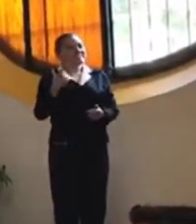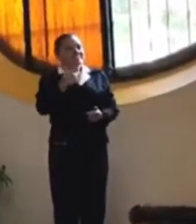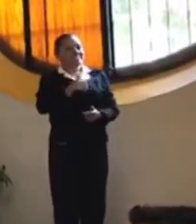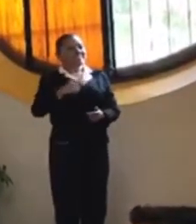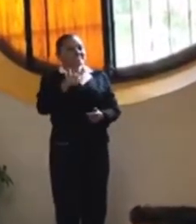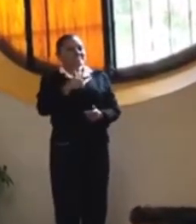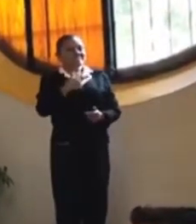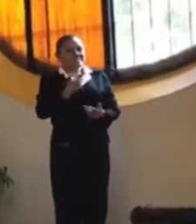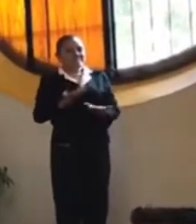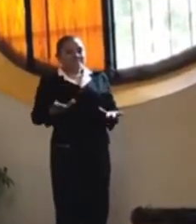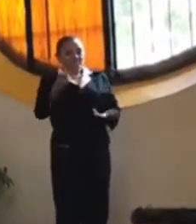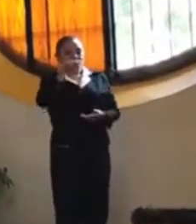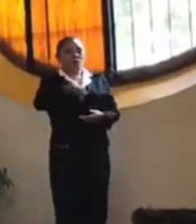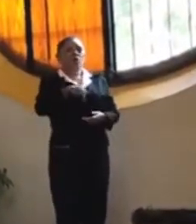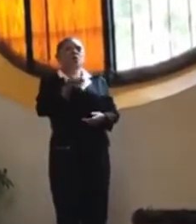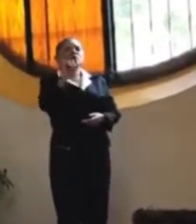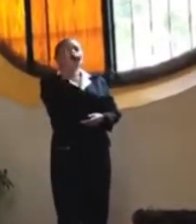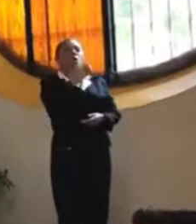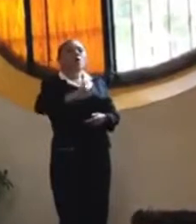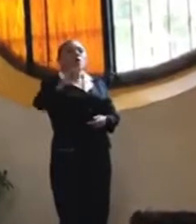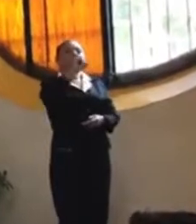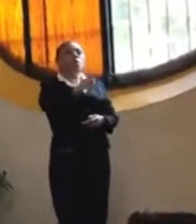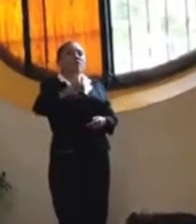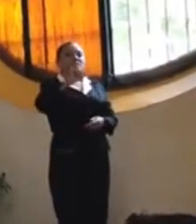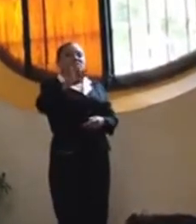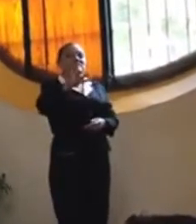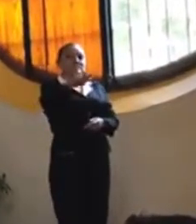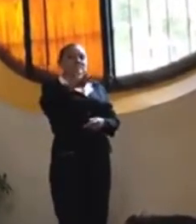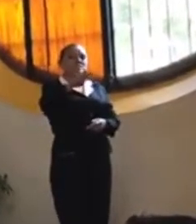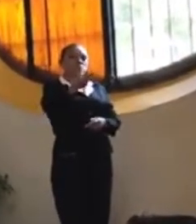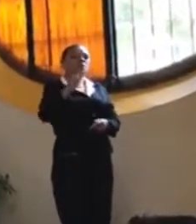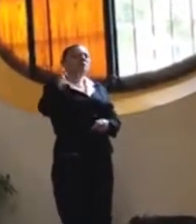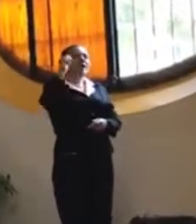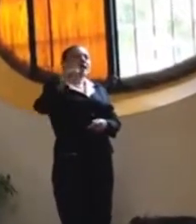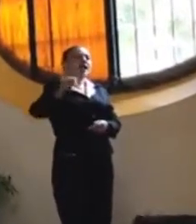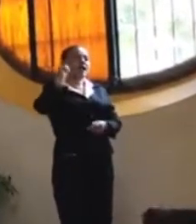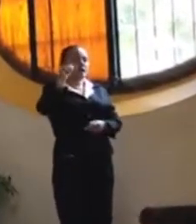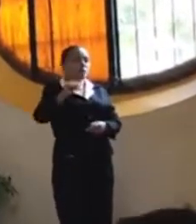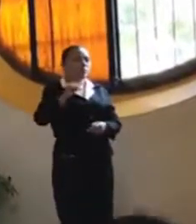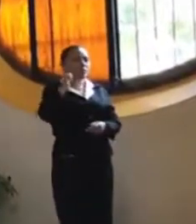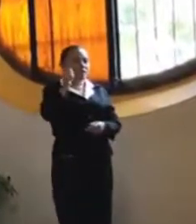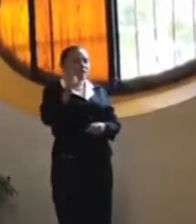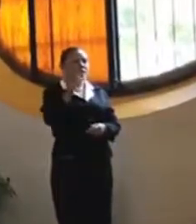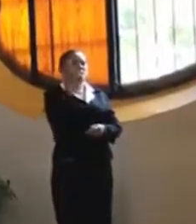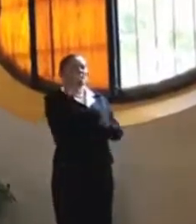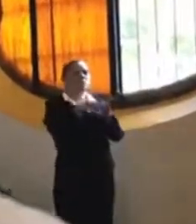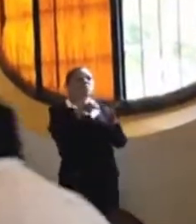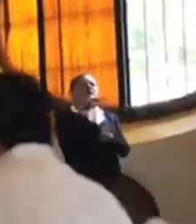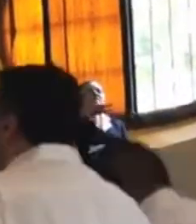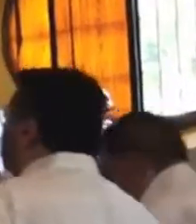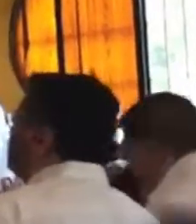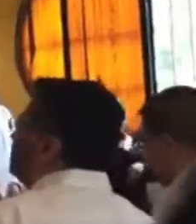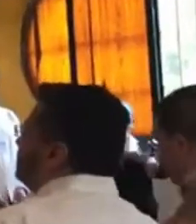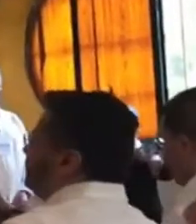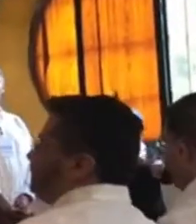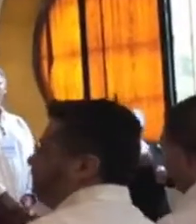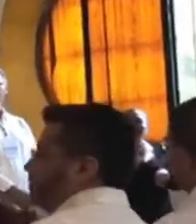jueves 19 de abril de 2018, siendo las horas que son.